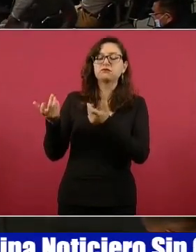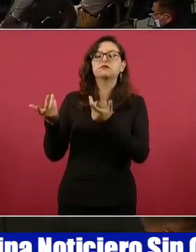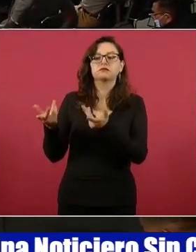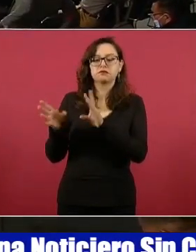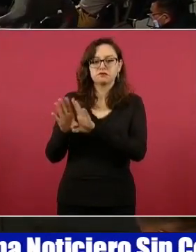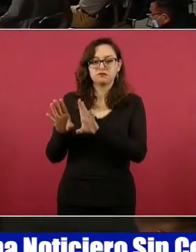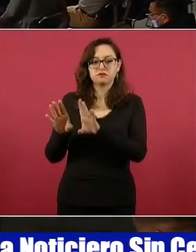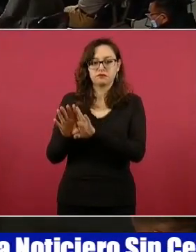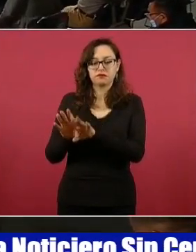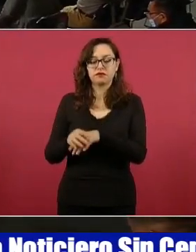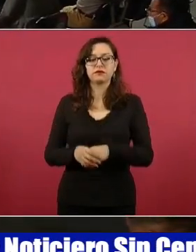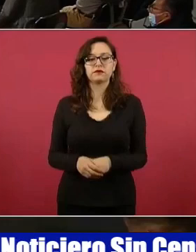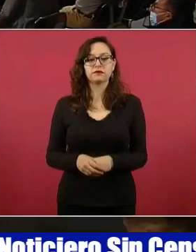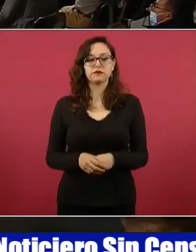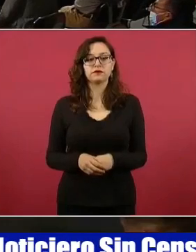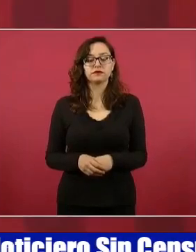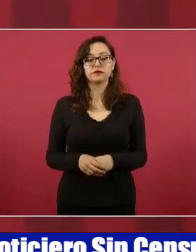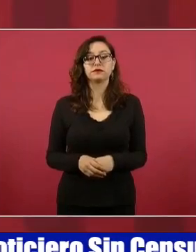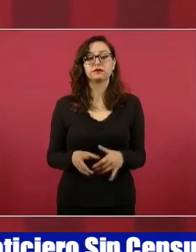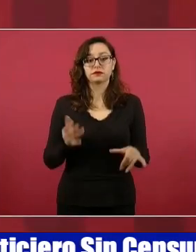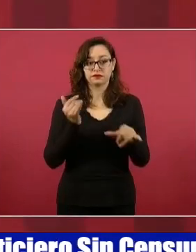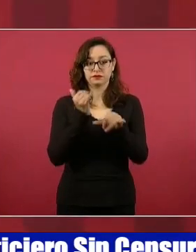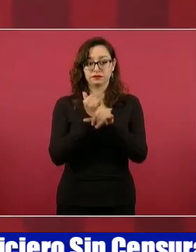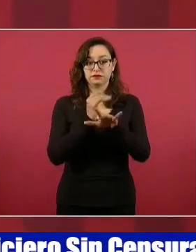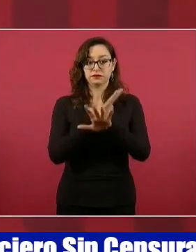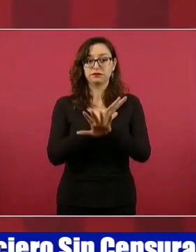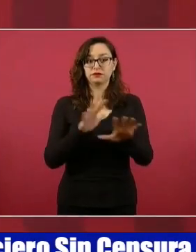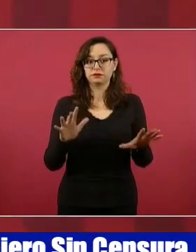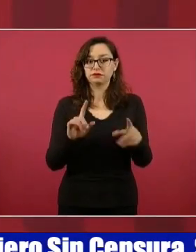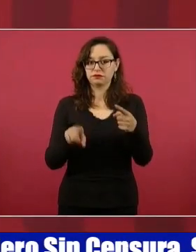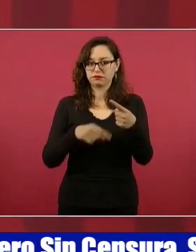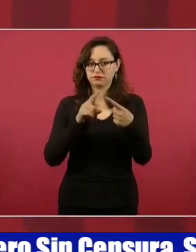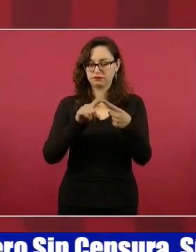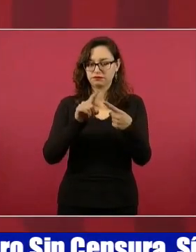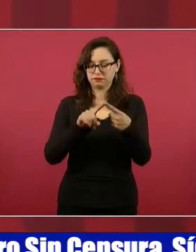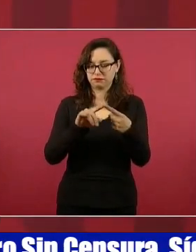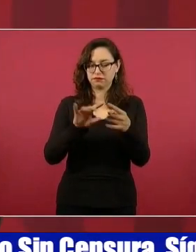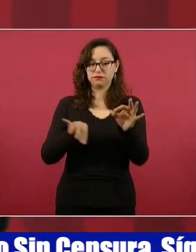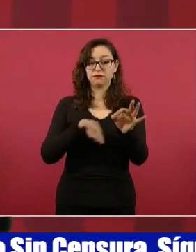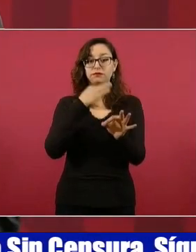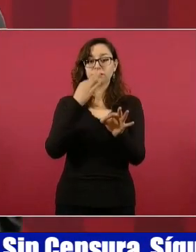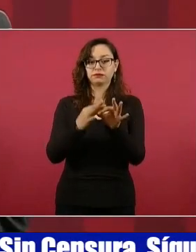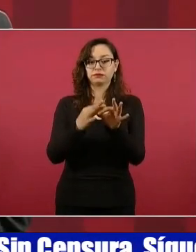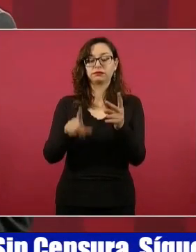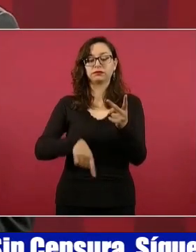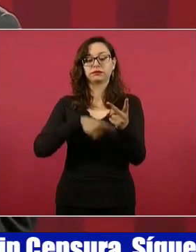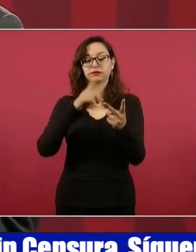Luego, terminando este informe, vamos con